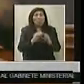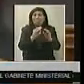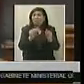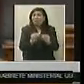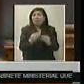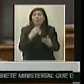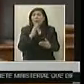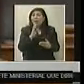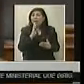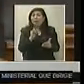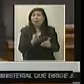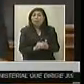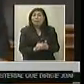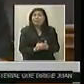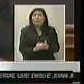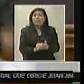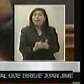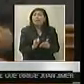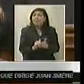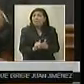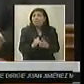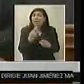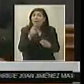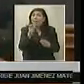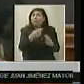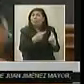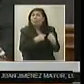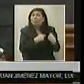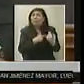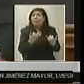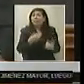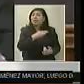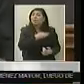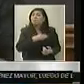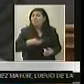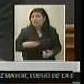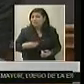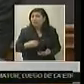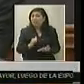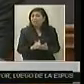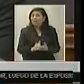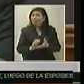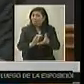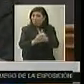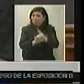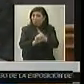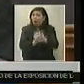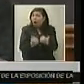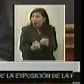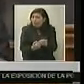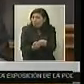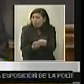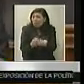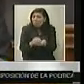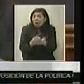que tanto habla el señor presidente y que los funcionarios de ese ministerio, que debe estar de la mano del pueblo peruano y